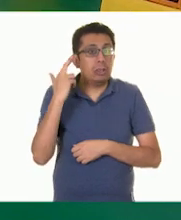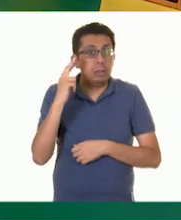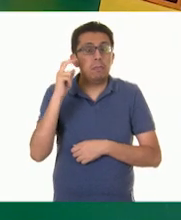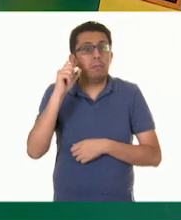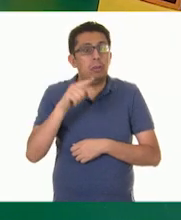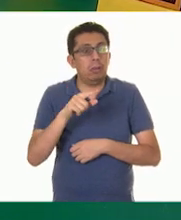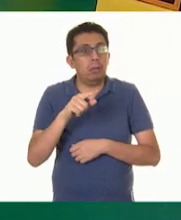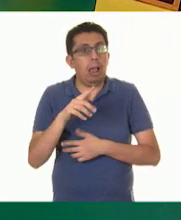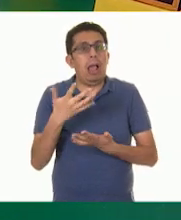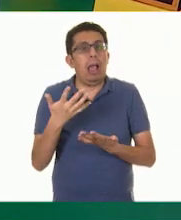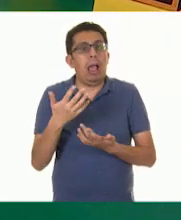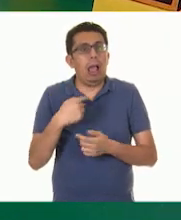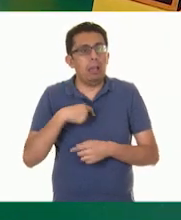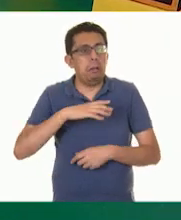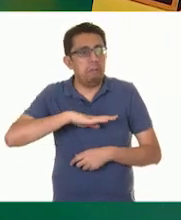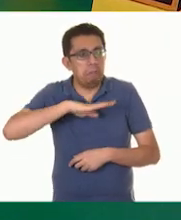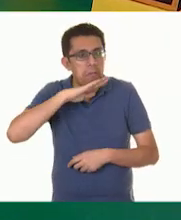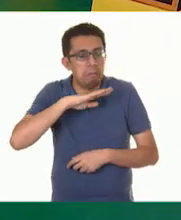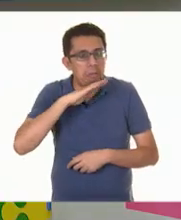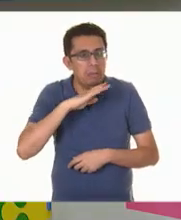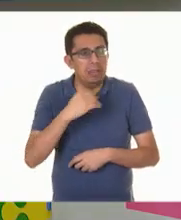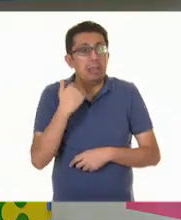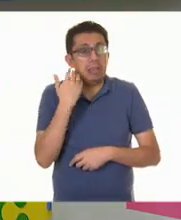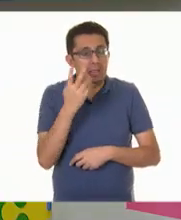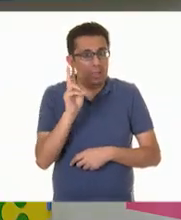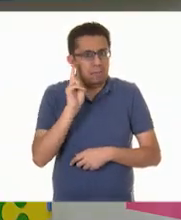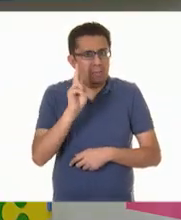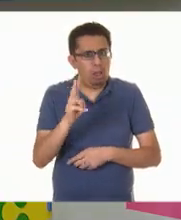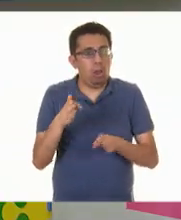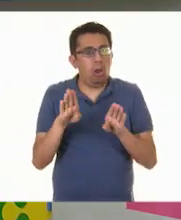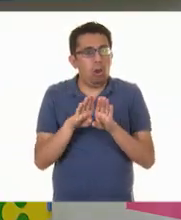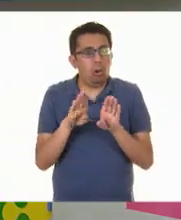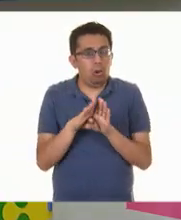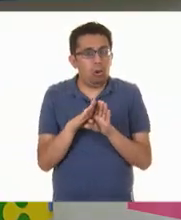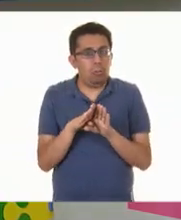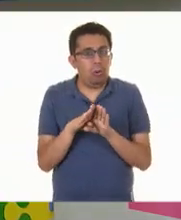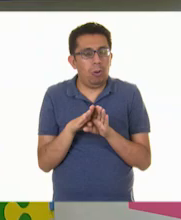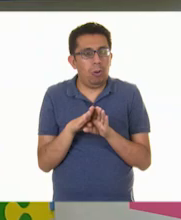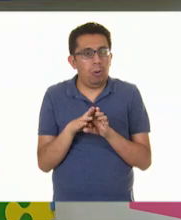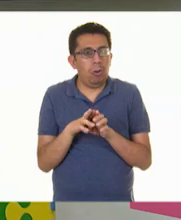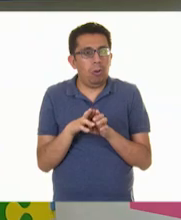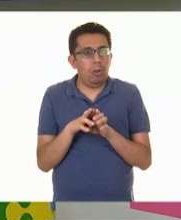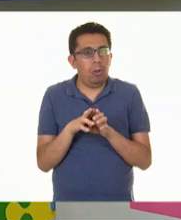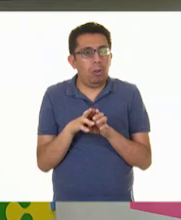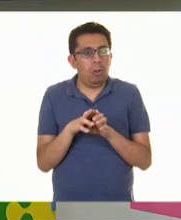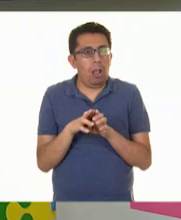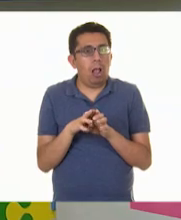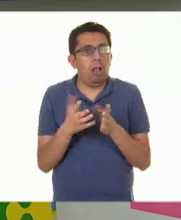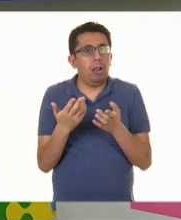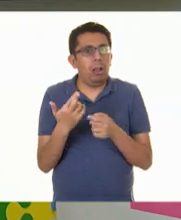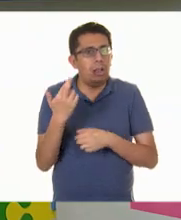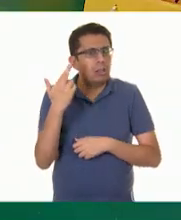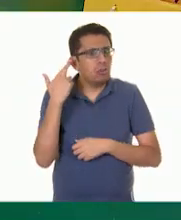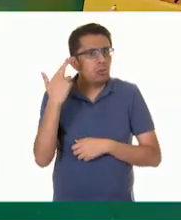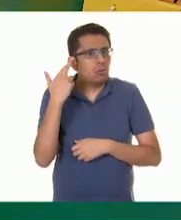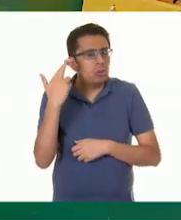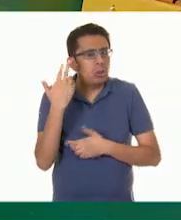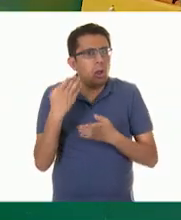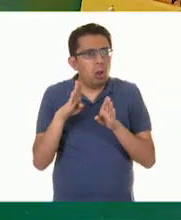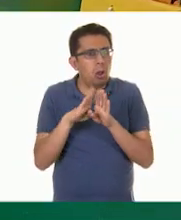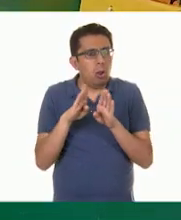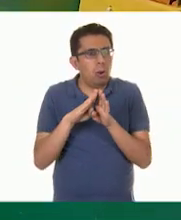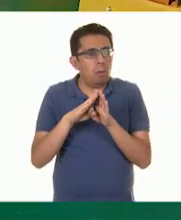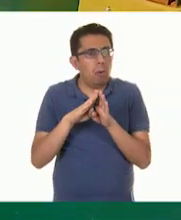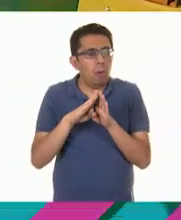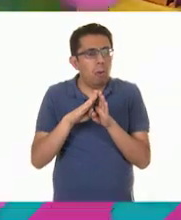No había pensado en eso. ¿Te gustaría ver cómo es una grabación de sonido, por ejemplo, en una de nuestras clases? ¡Sí! Vamos a ver todo